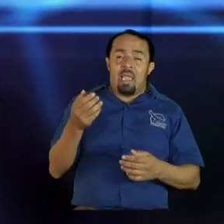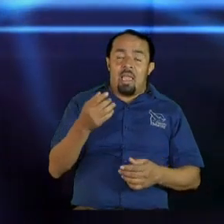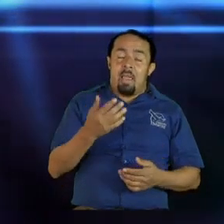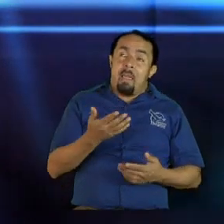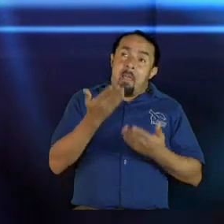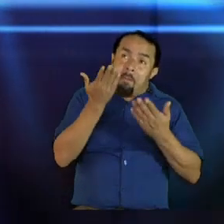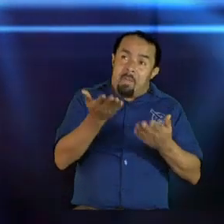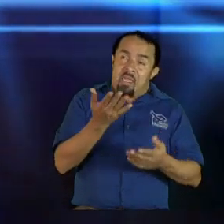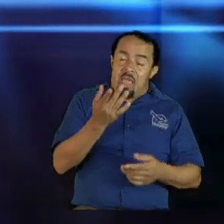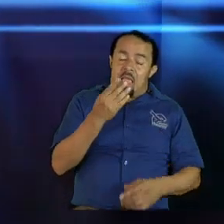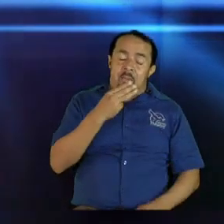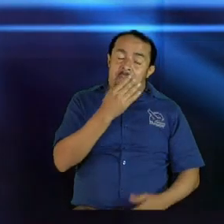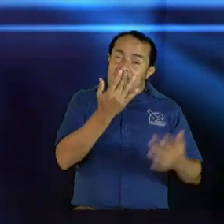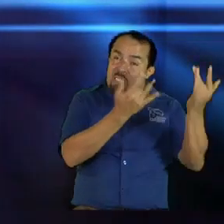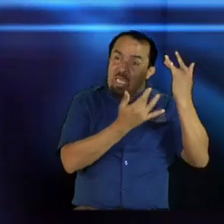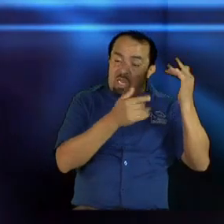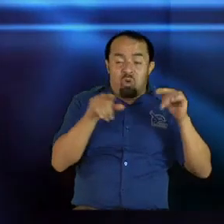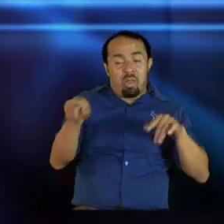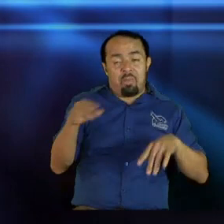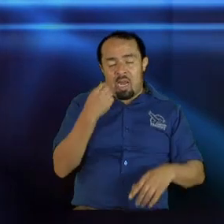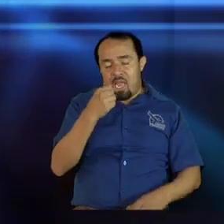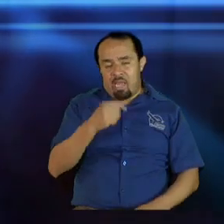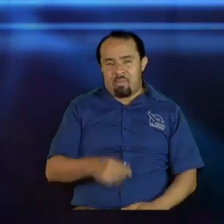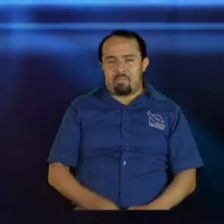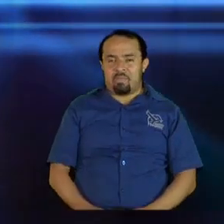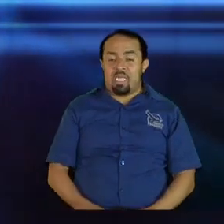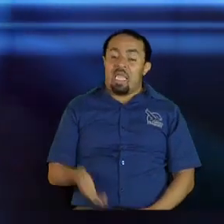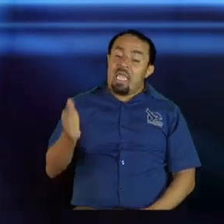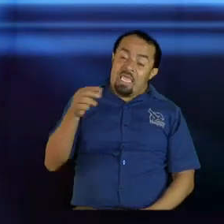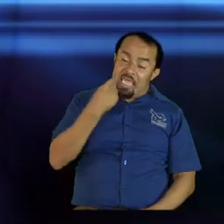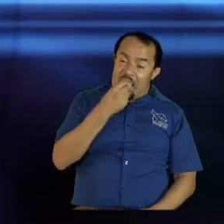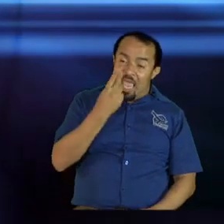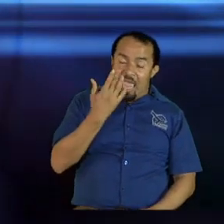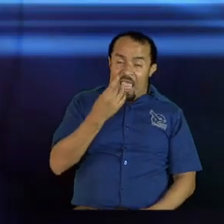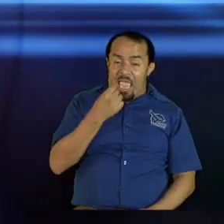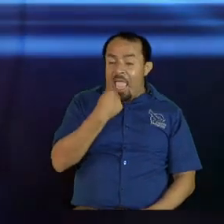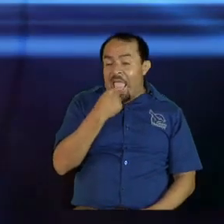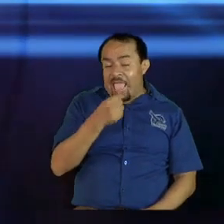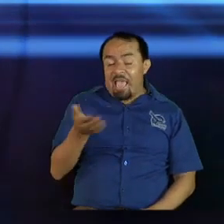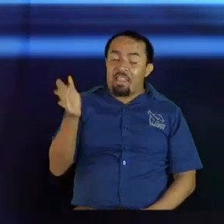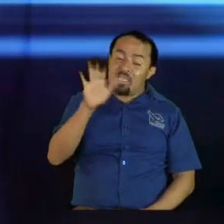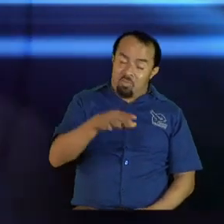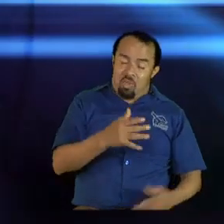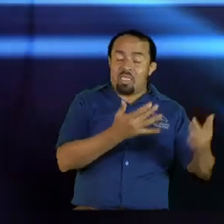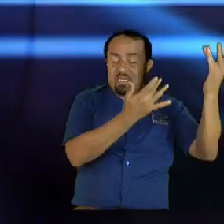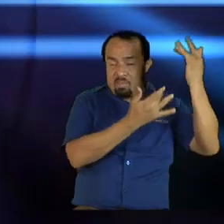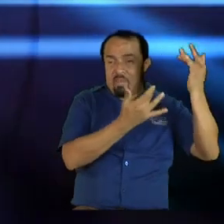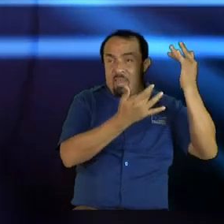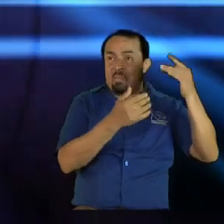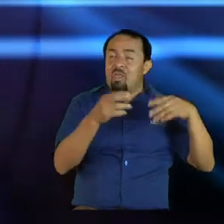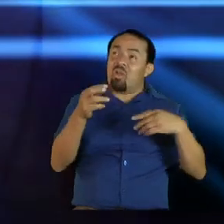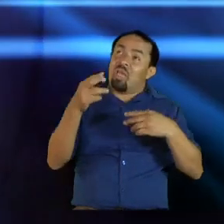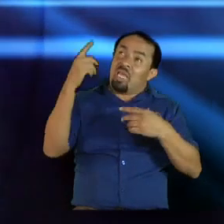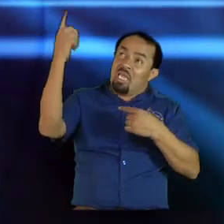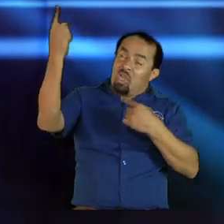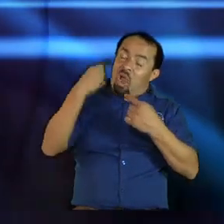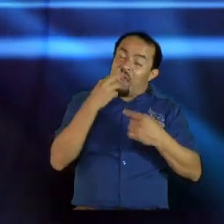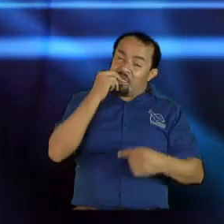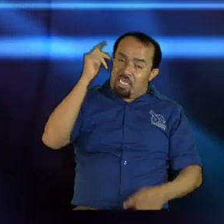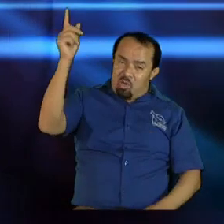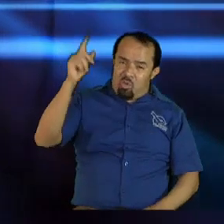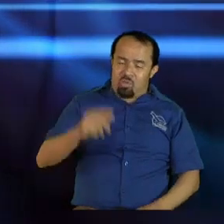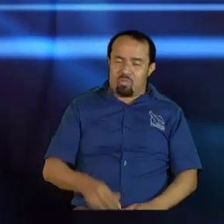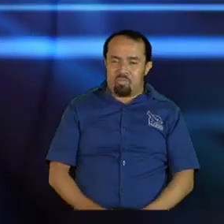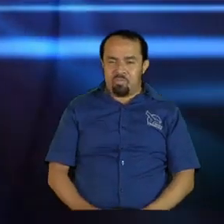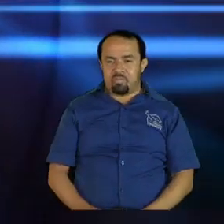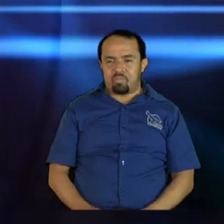con Dios, porque si usted lee el libro de Proverbios en el capítulo 31, cuando ella está hablando, le dice, ¿y qué?